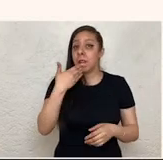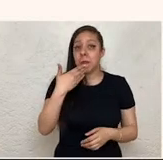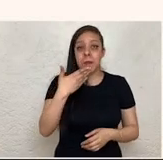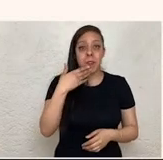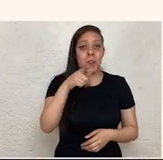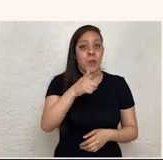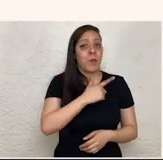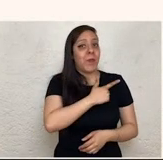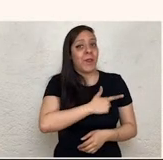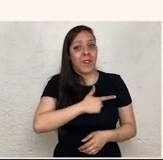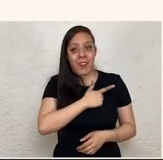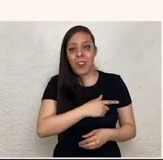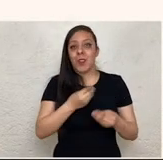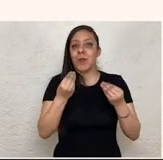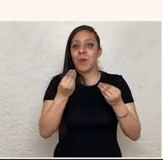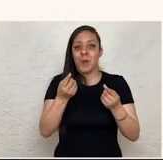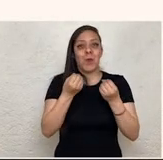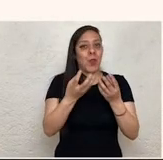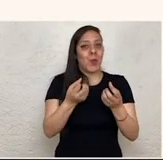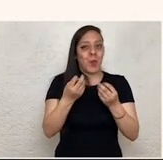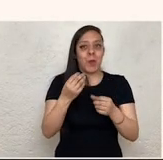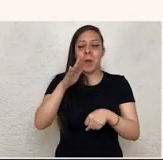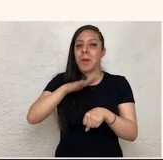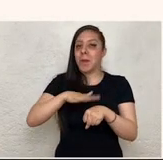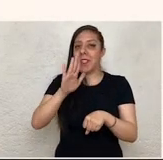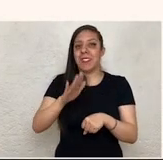satisfechas con lo que quisieron aportar.